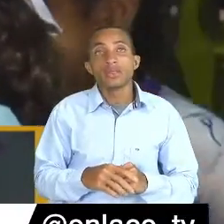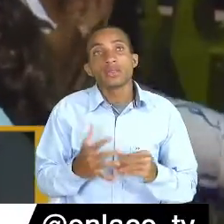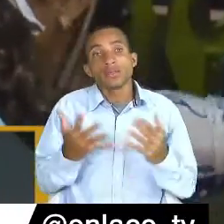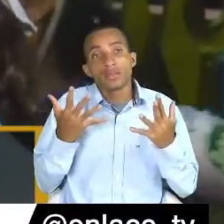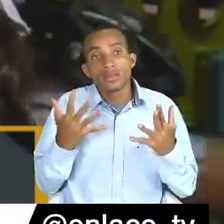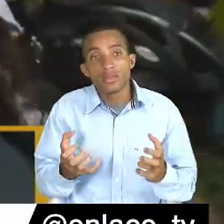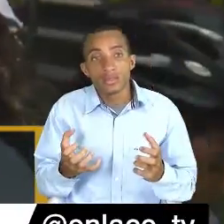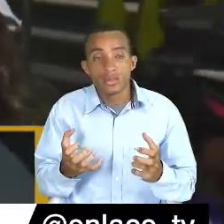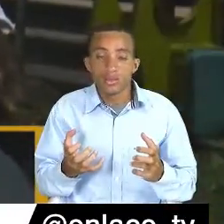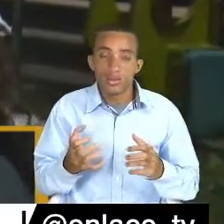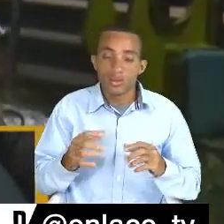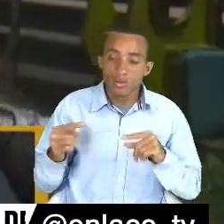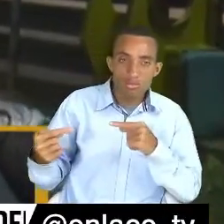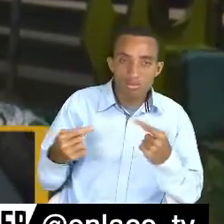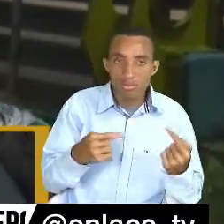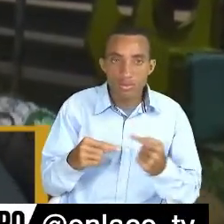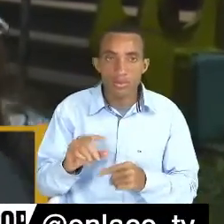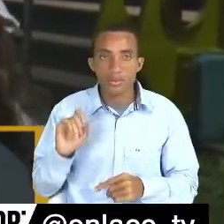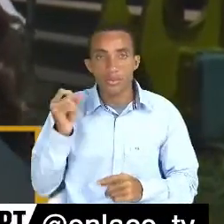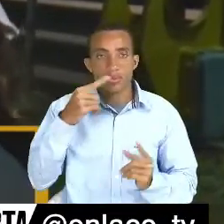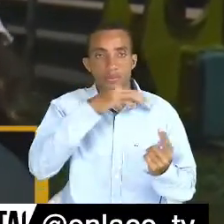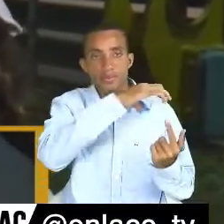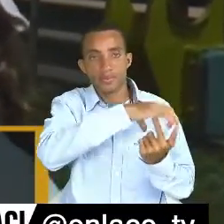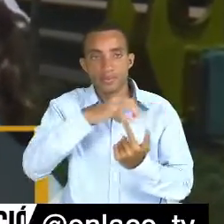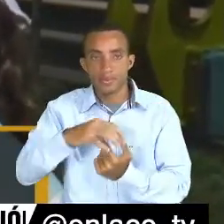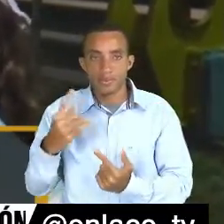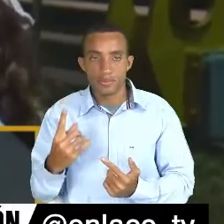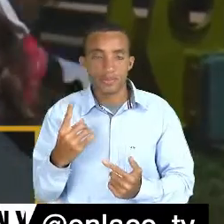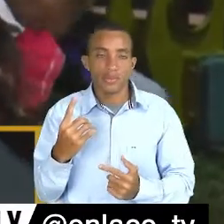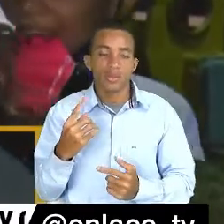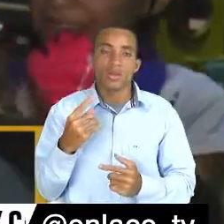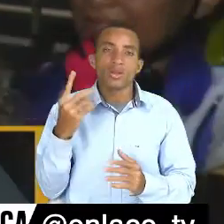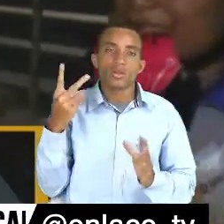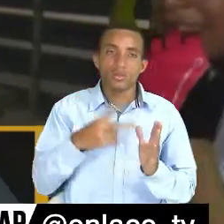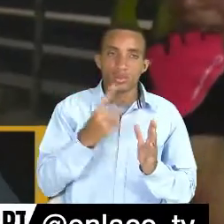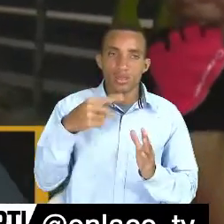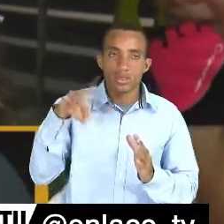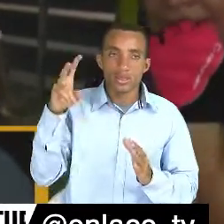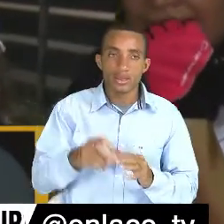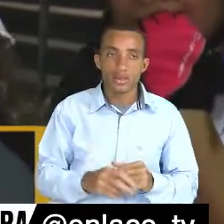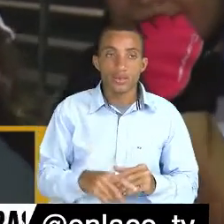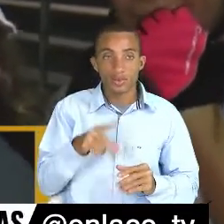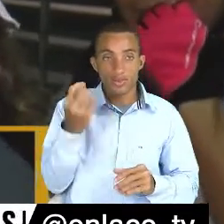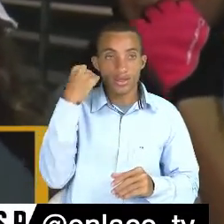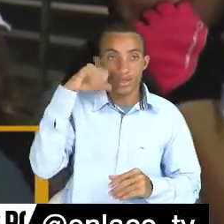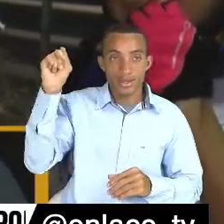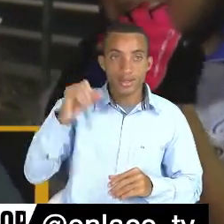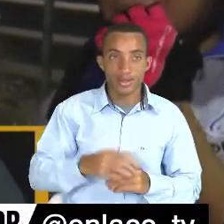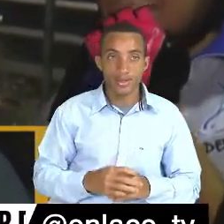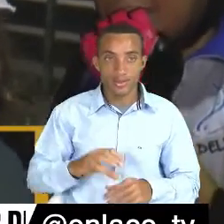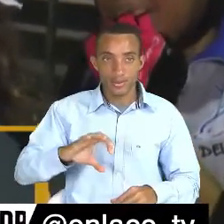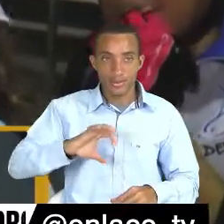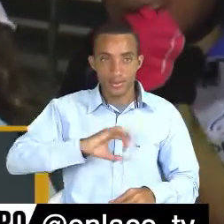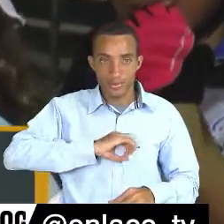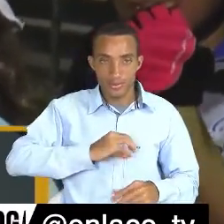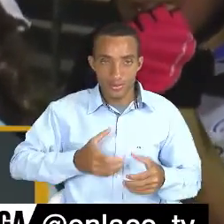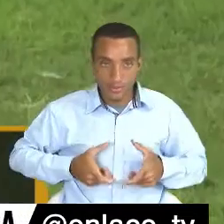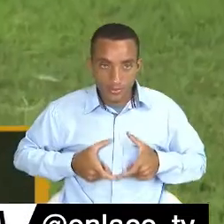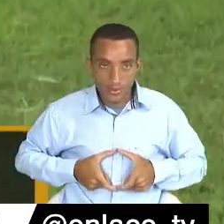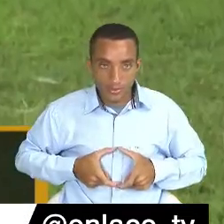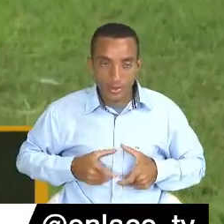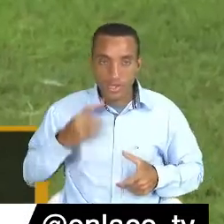el primer festival de este año, 2017. ¿Me vas a llevar la medalla? Voy a llevar la de